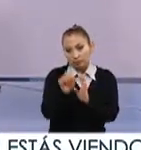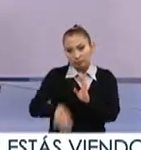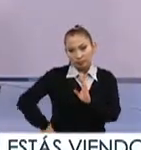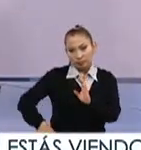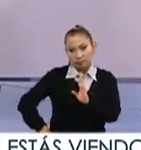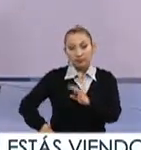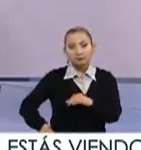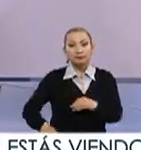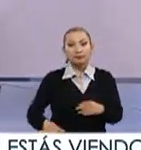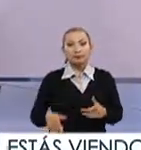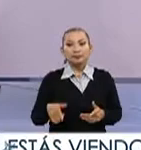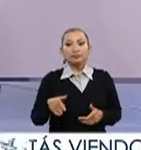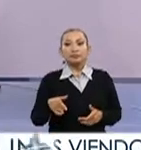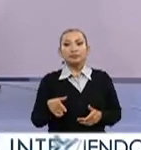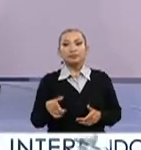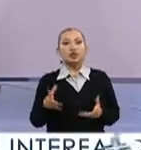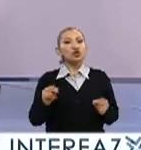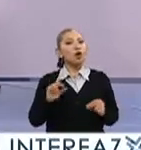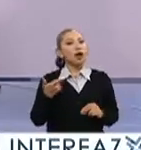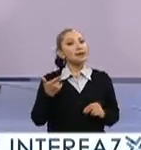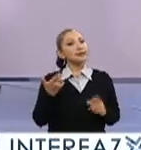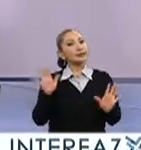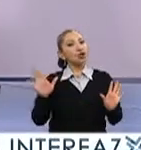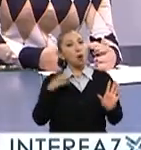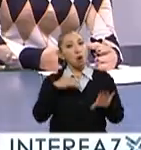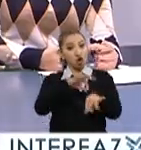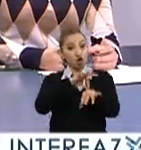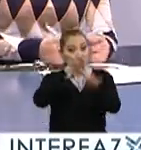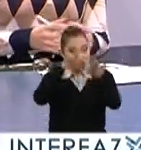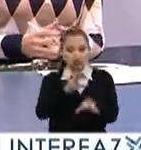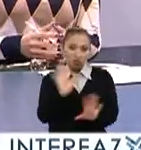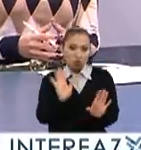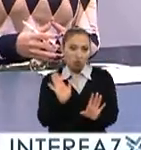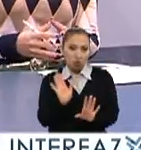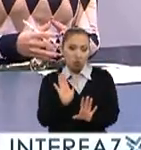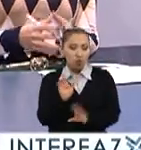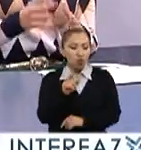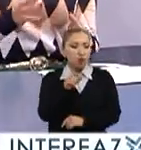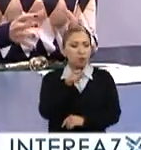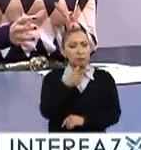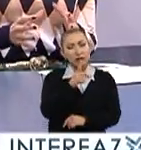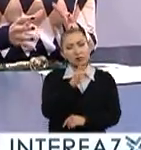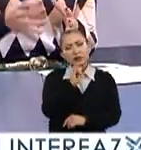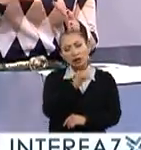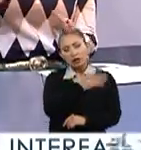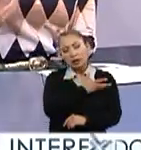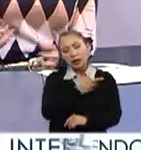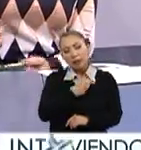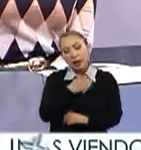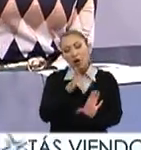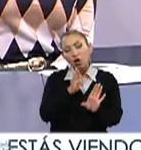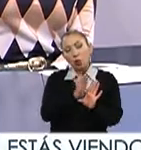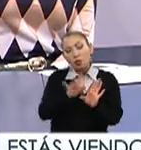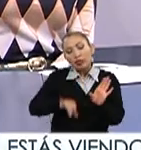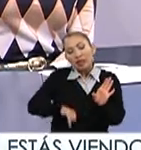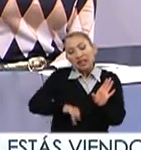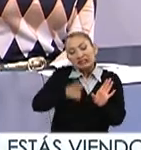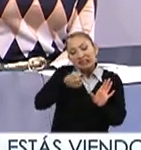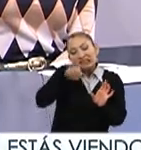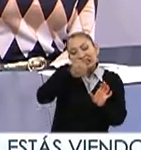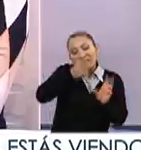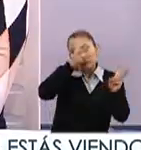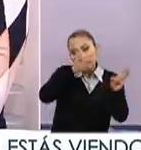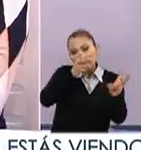lo decías, no es propiamente ser un médico, ¿no? Pero sí tiene que interesarte este tipo